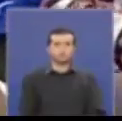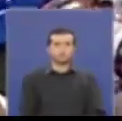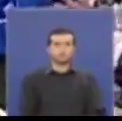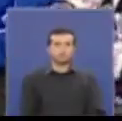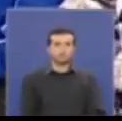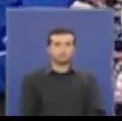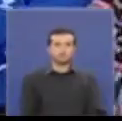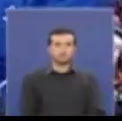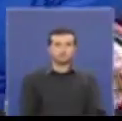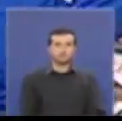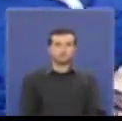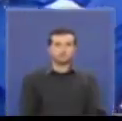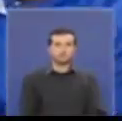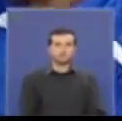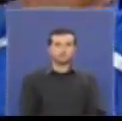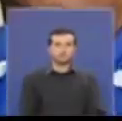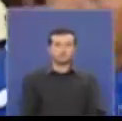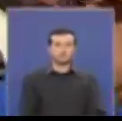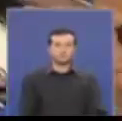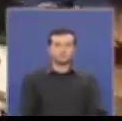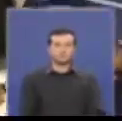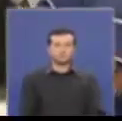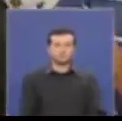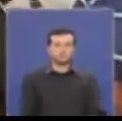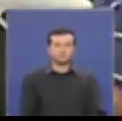vencer, vamos a